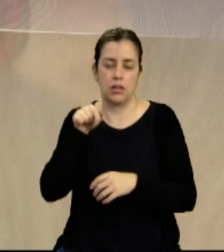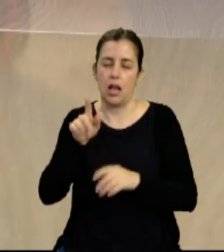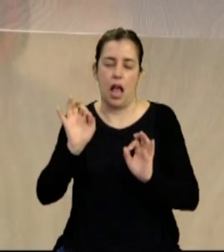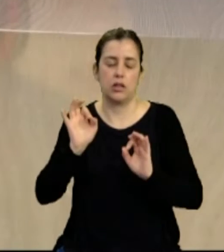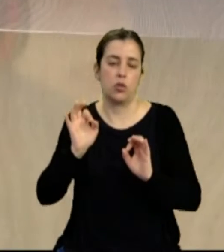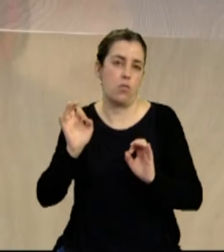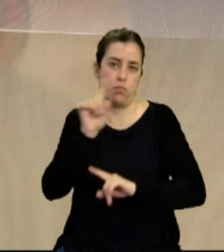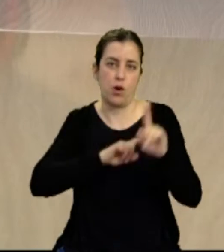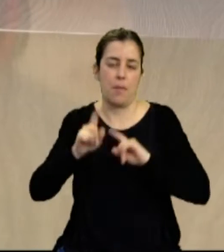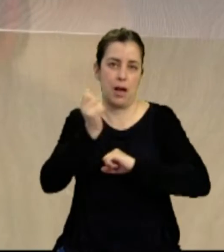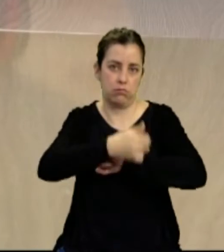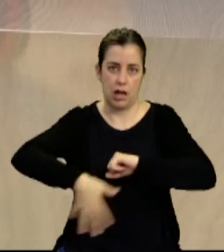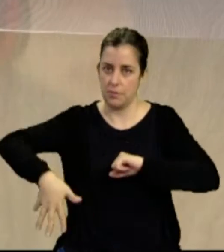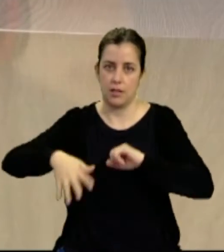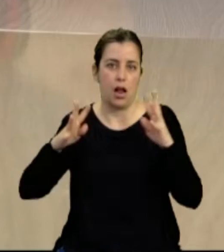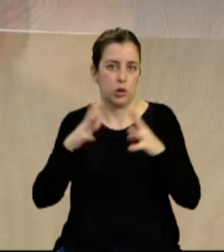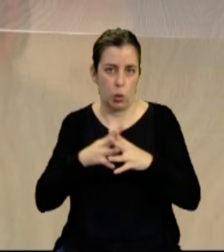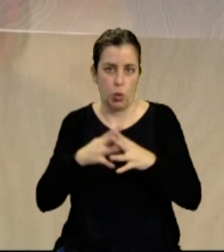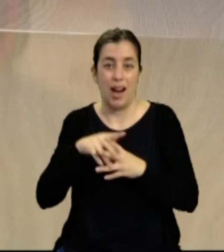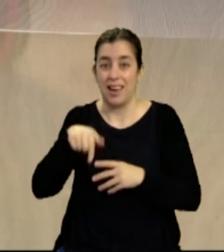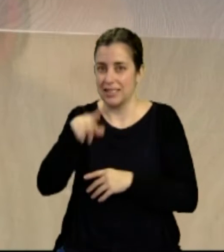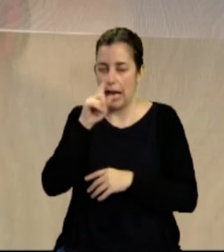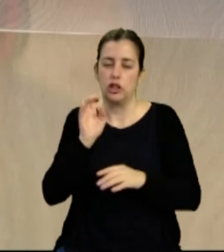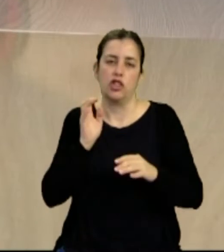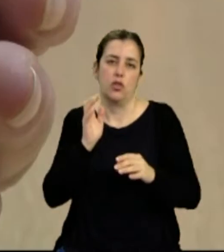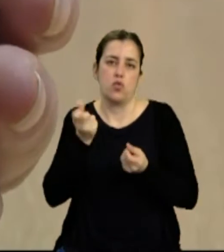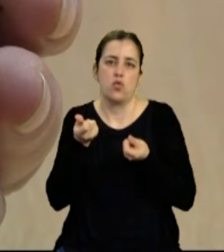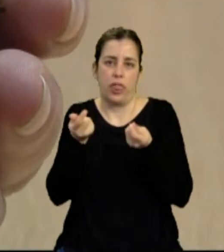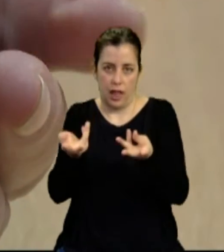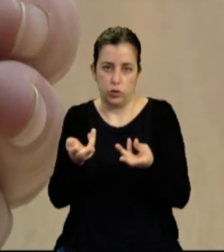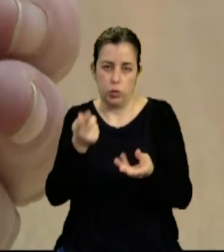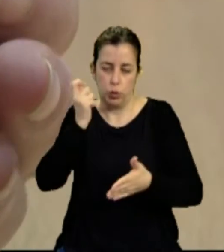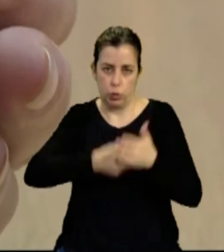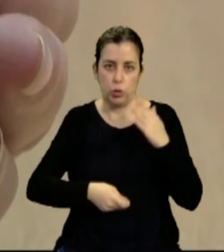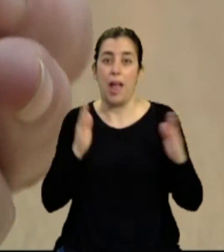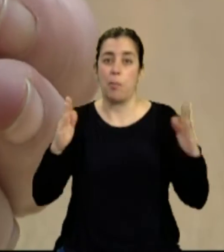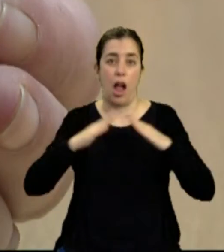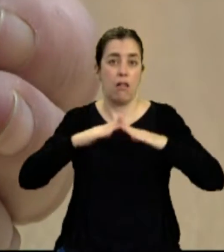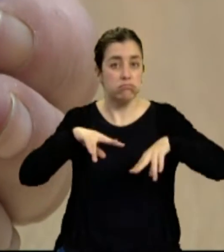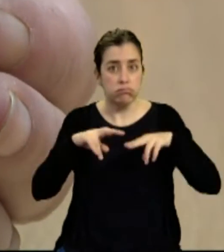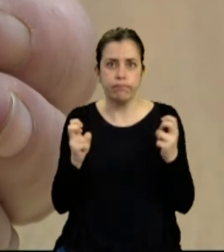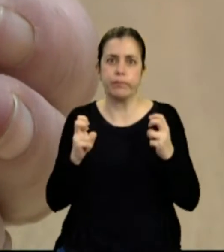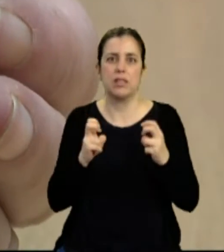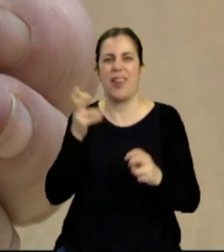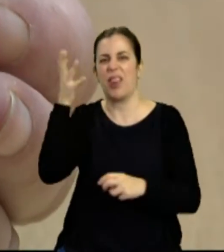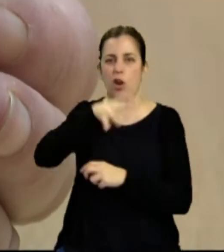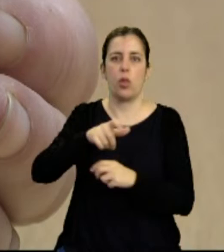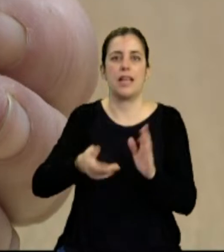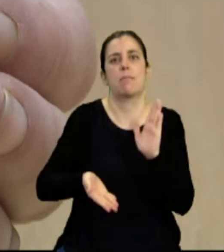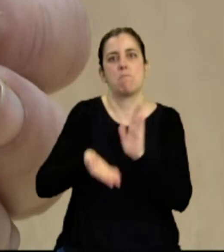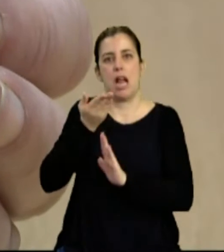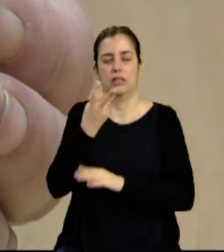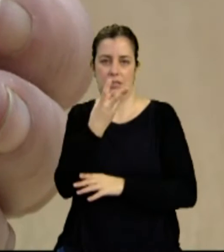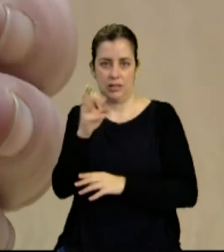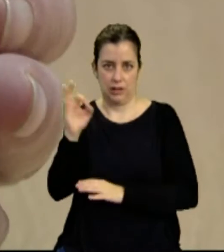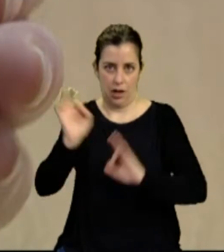como este deja cifras especialmente duras. Tras el confinamiento domiciliario, las denuncias se incrementaron un 30%. Entre